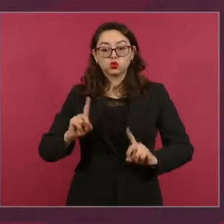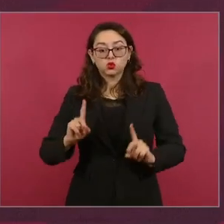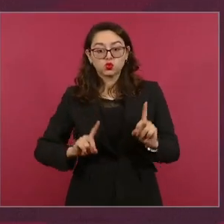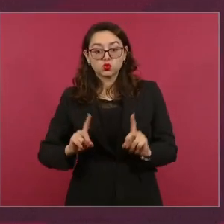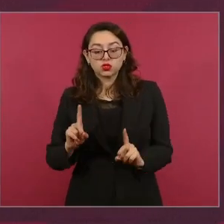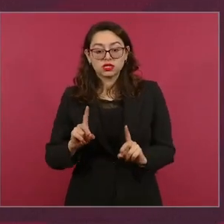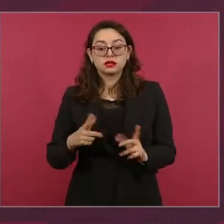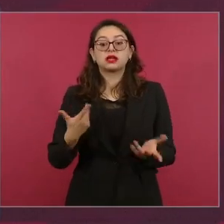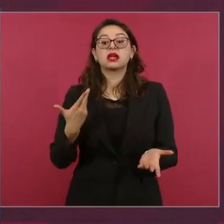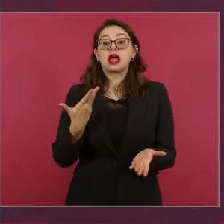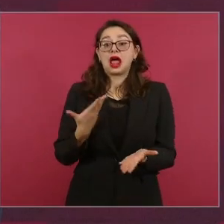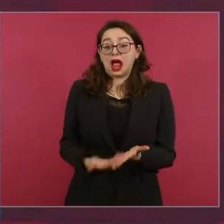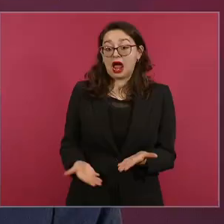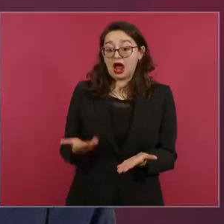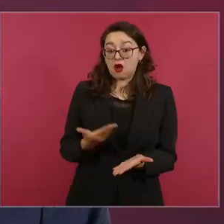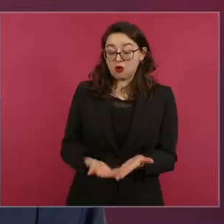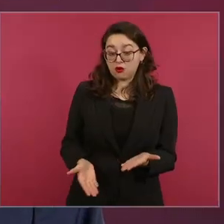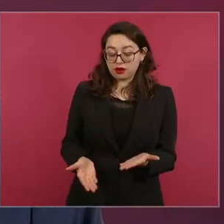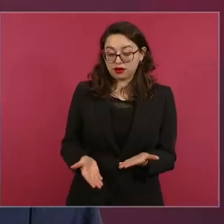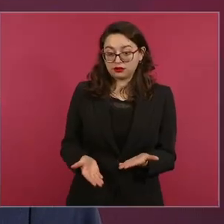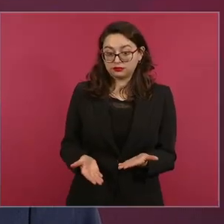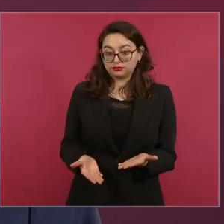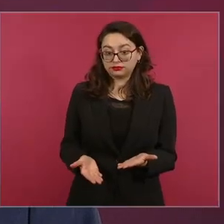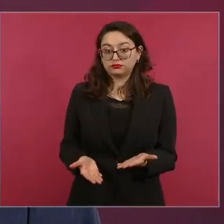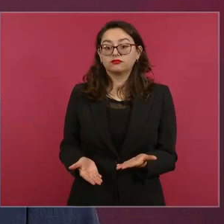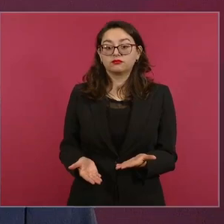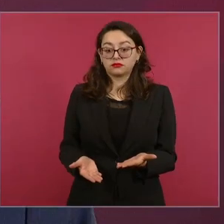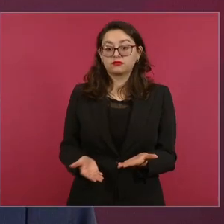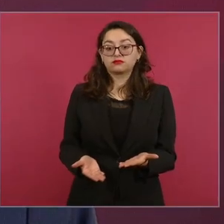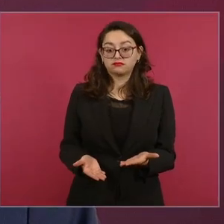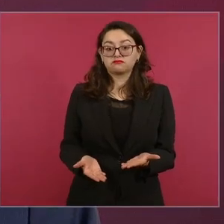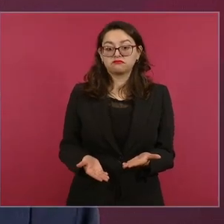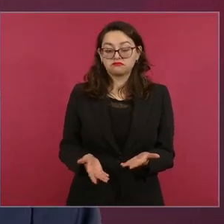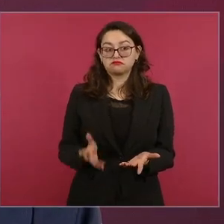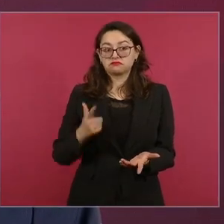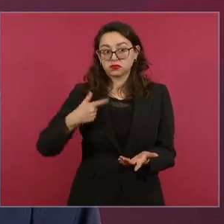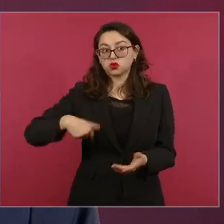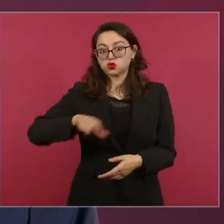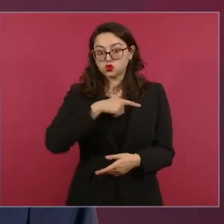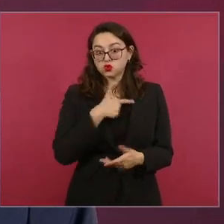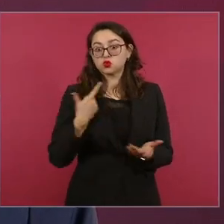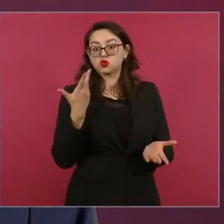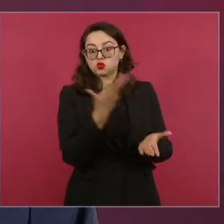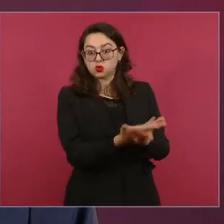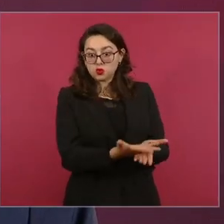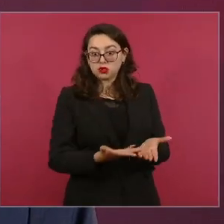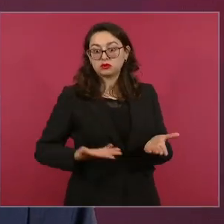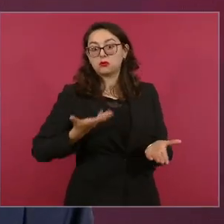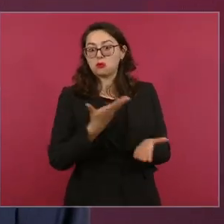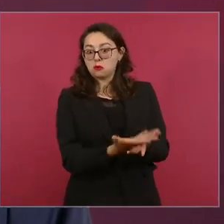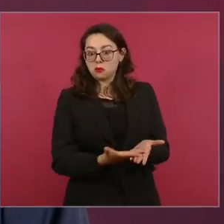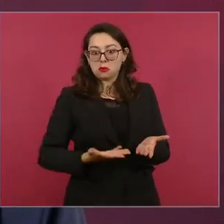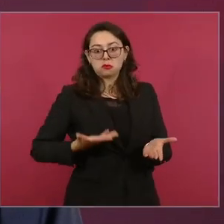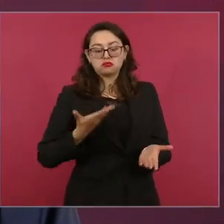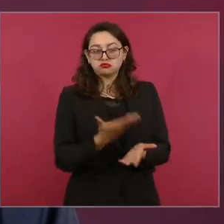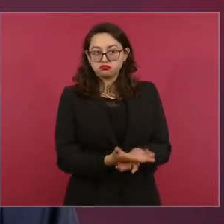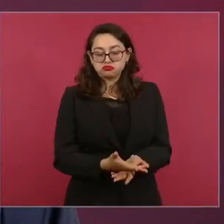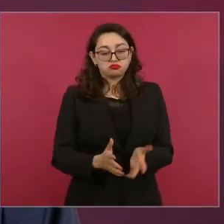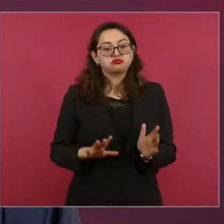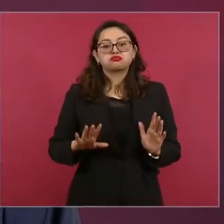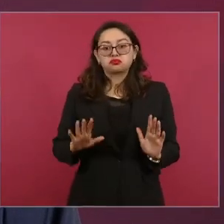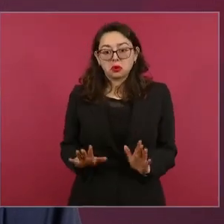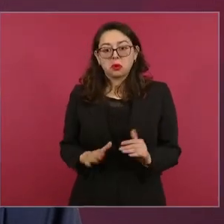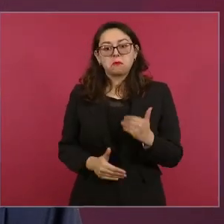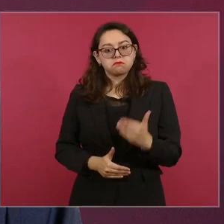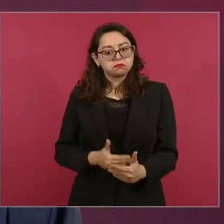Ahora sí me consta de que cada vez que hay asesinatos